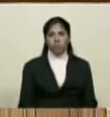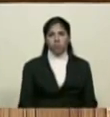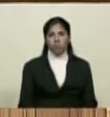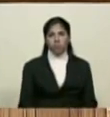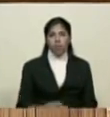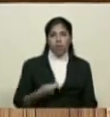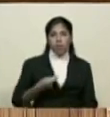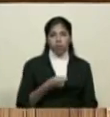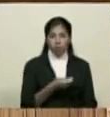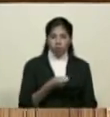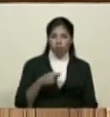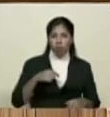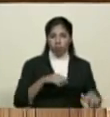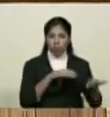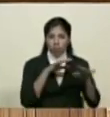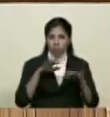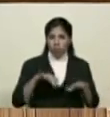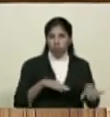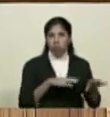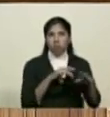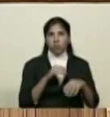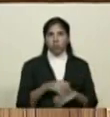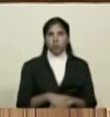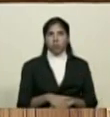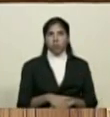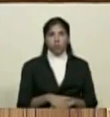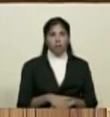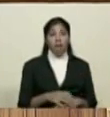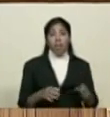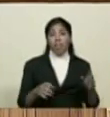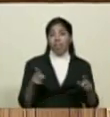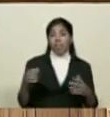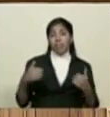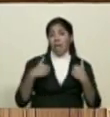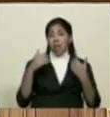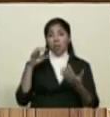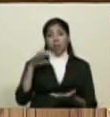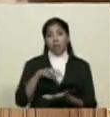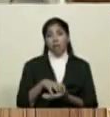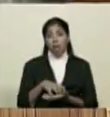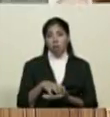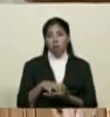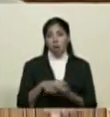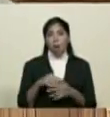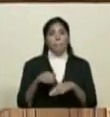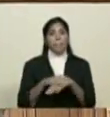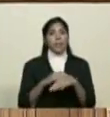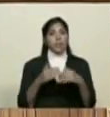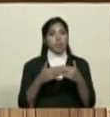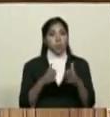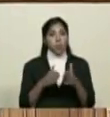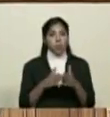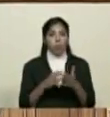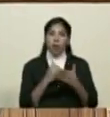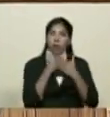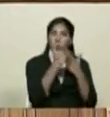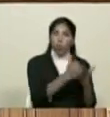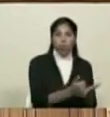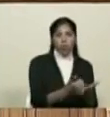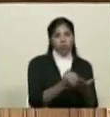Extorsión, cobro de comisiones, impunidad, daño patrimonial al Estado y el Ministerio Público participando de los